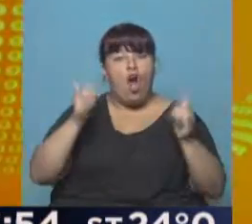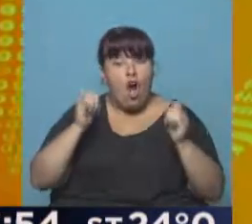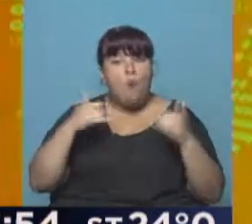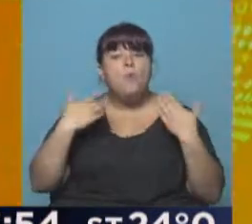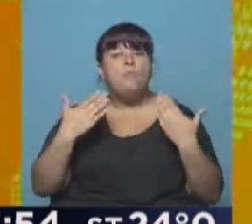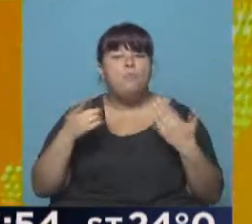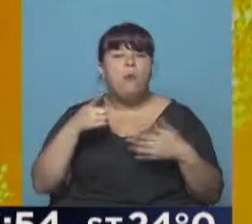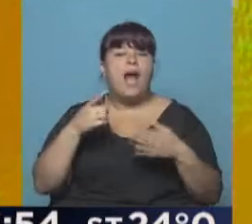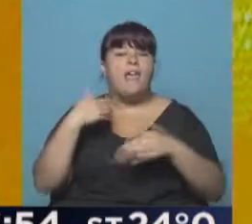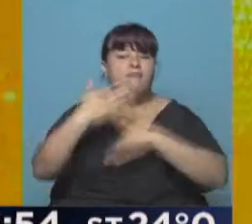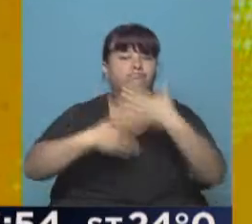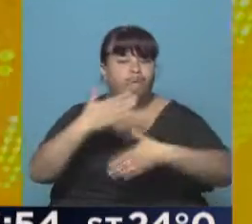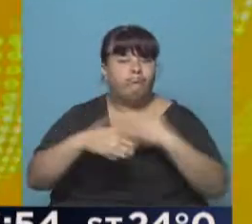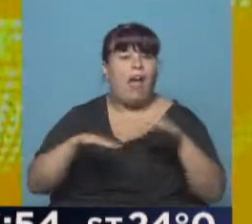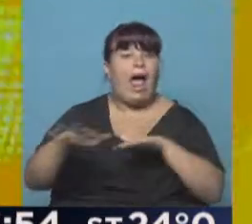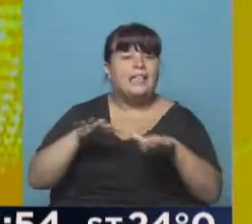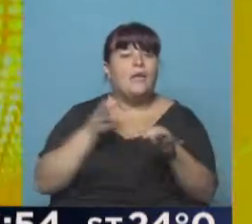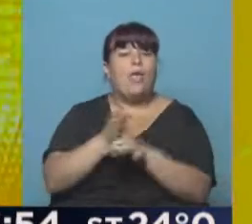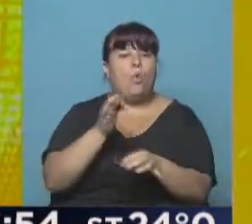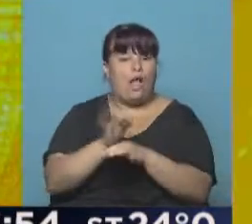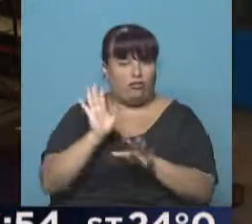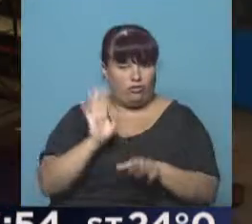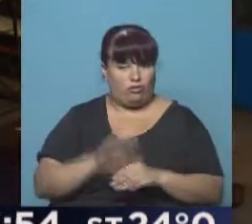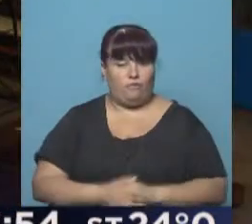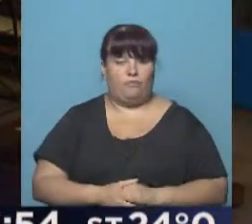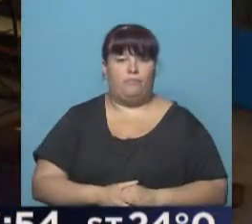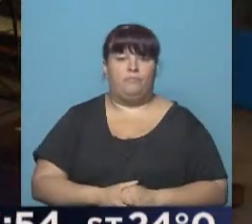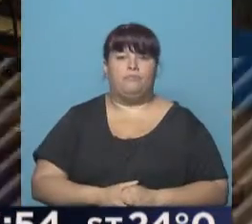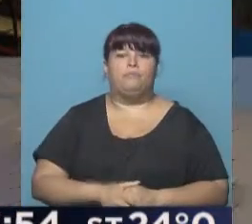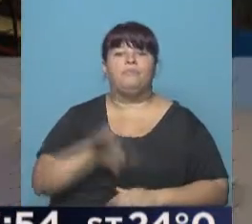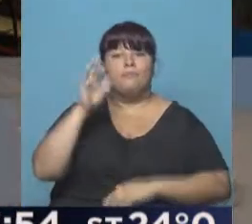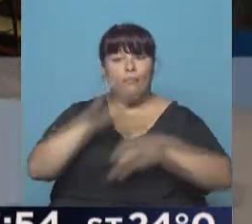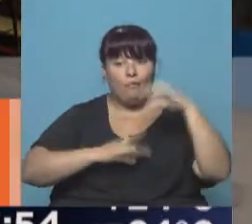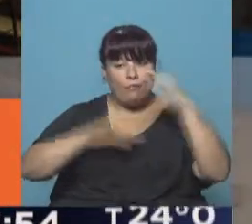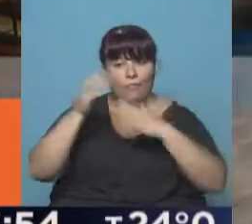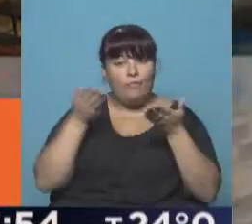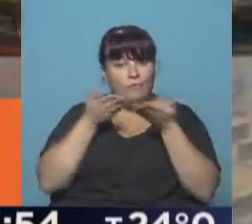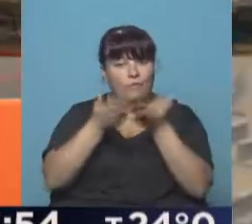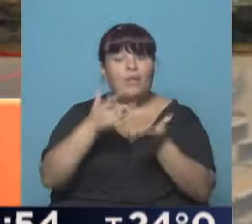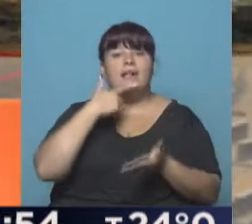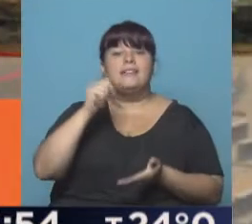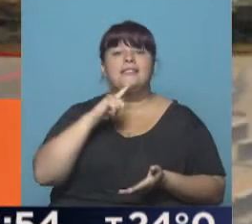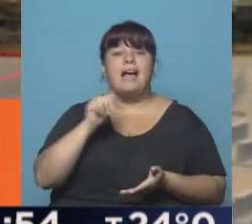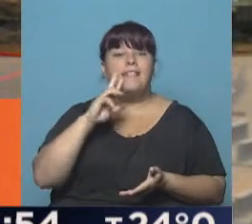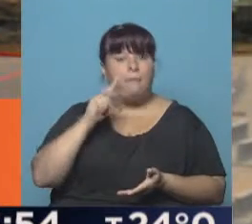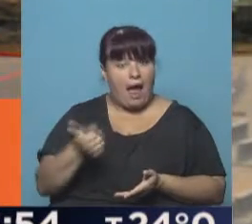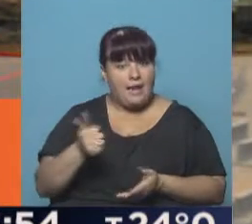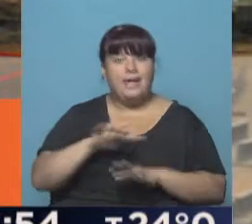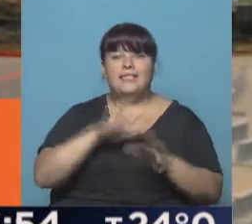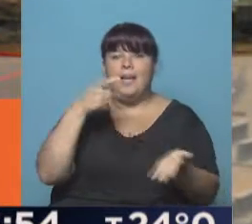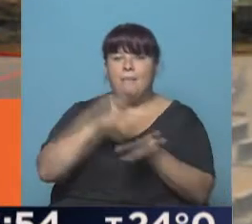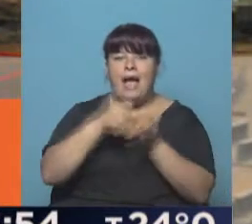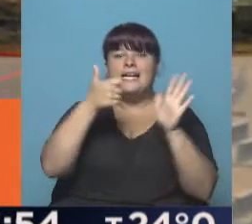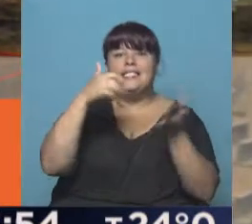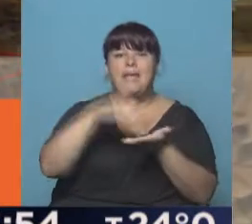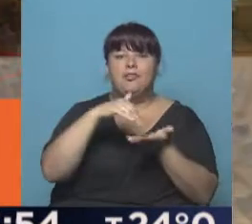van a poder desarrollar actividades educativas. Para la construcción de la goleta Santa María de Buenos Aires ya se invirtieron